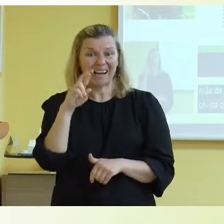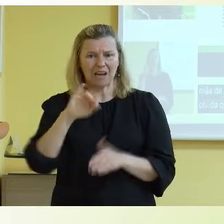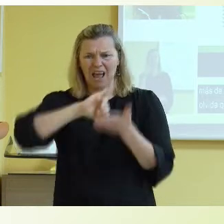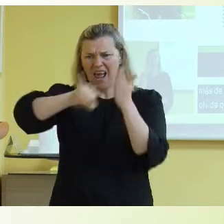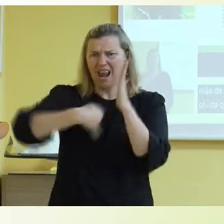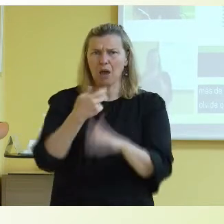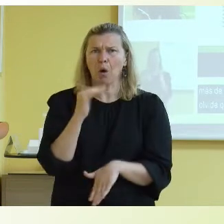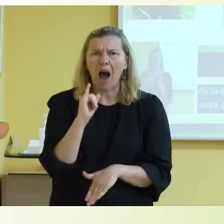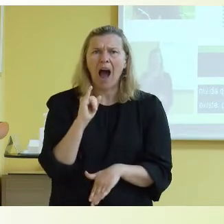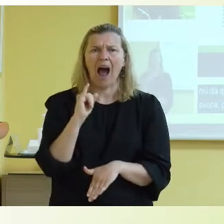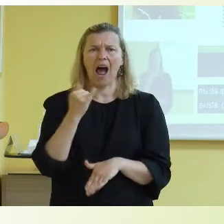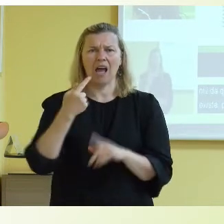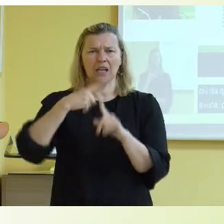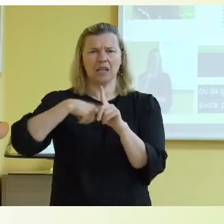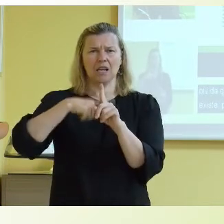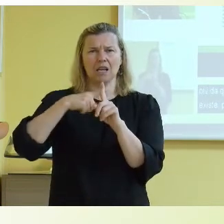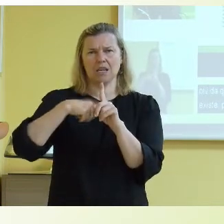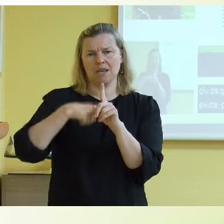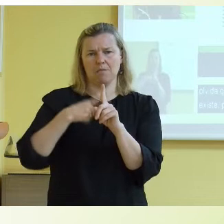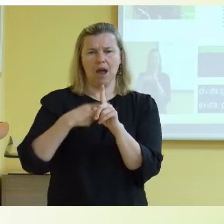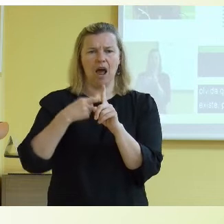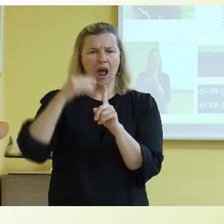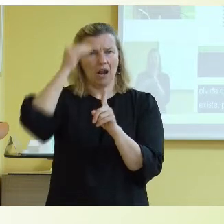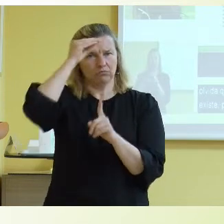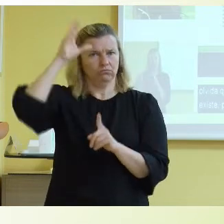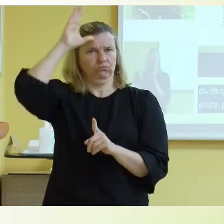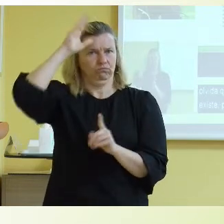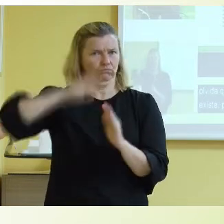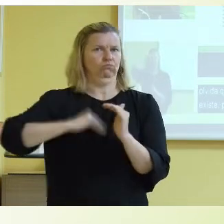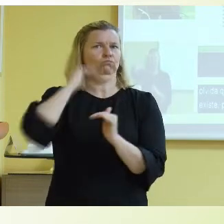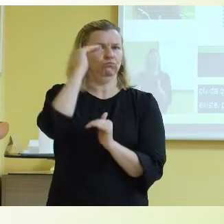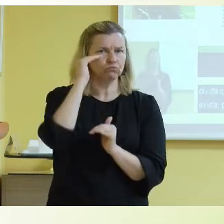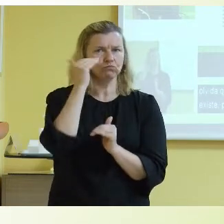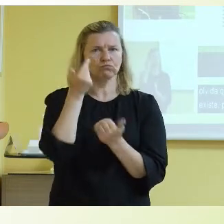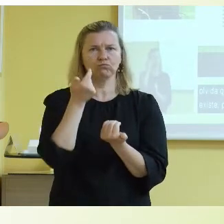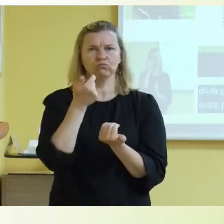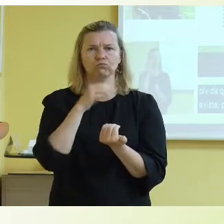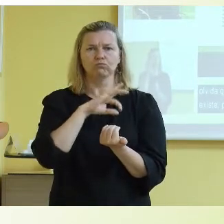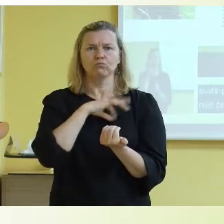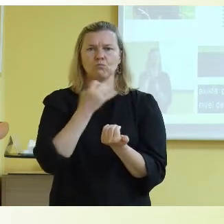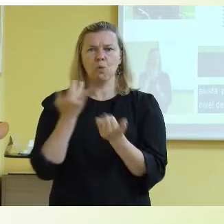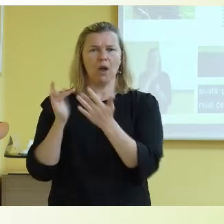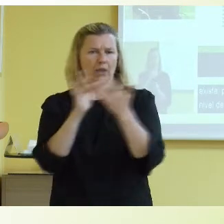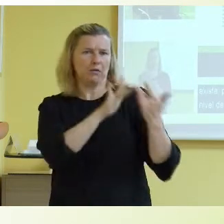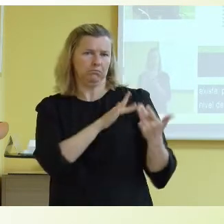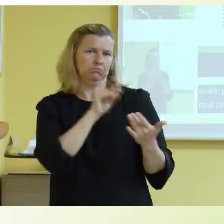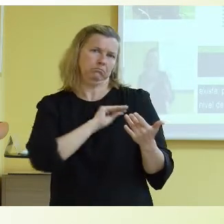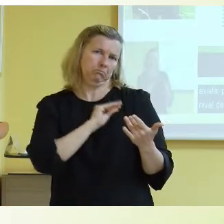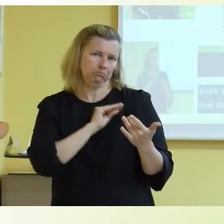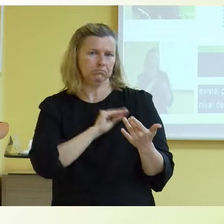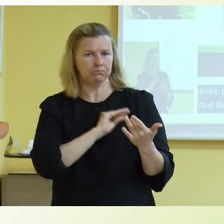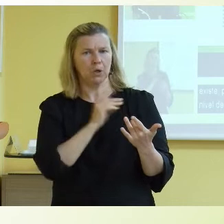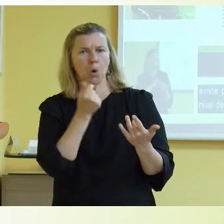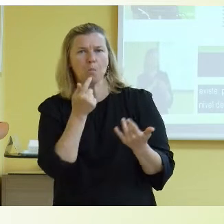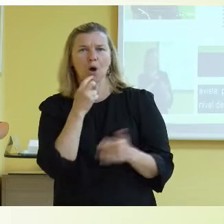tiene un alto nivel digamos, de cociente intelectual y que es capaz de, digamos, de tener una cierta relación, aunque sea una relación